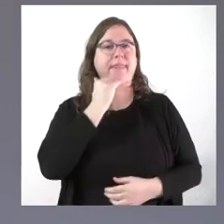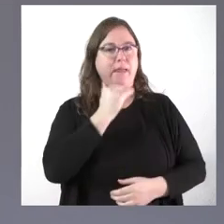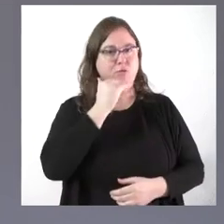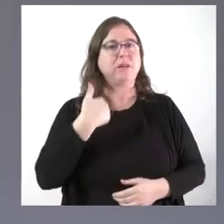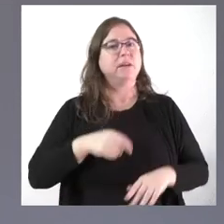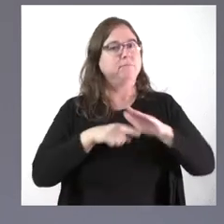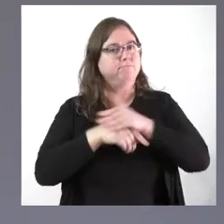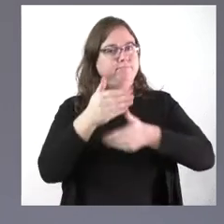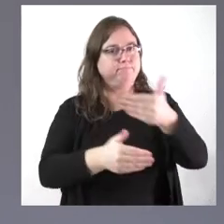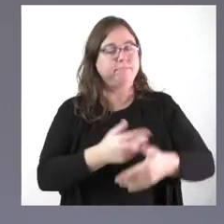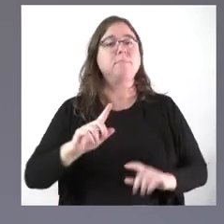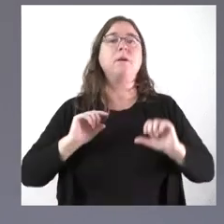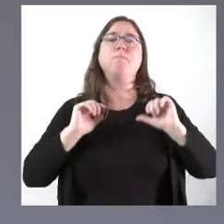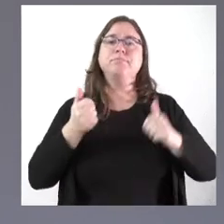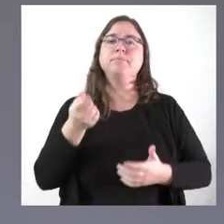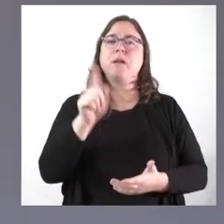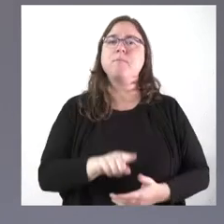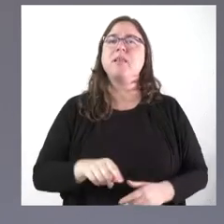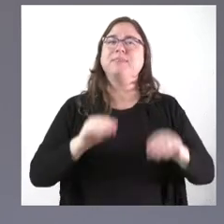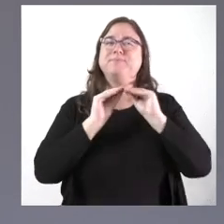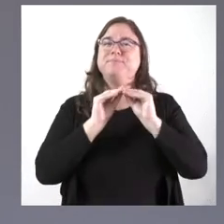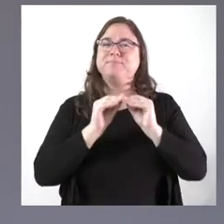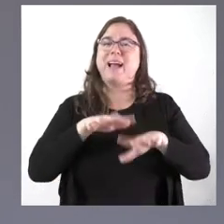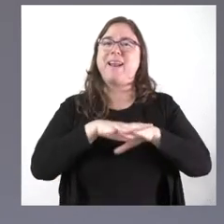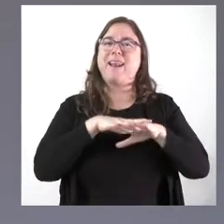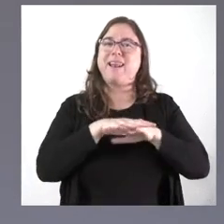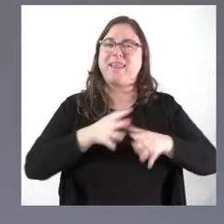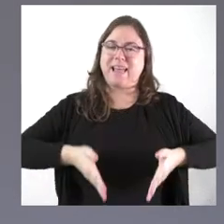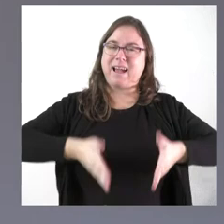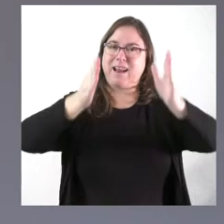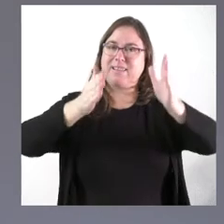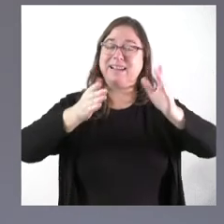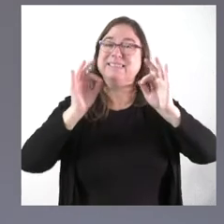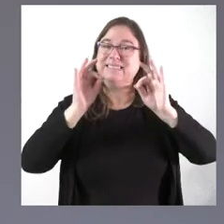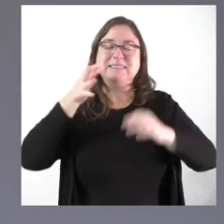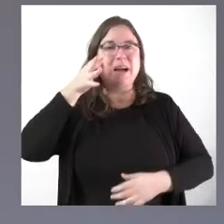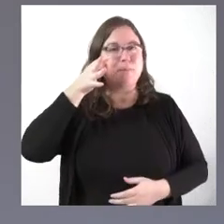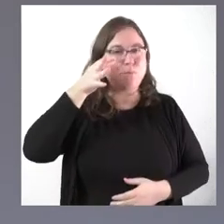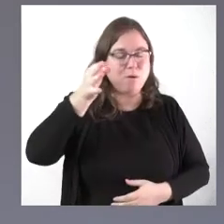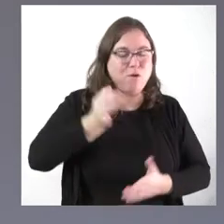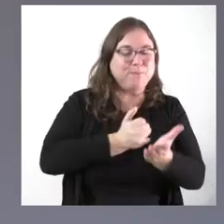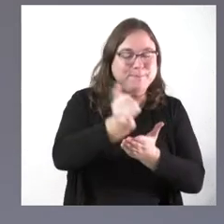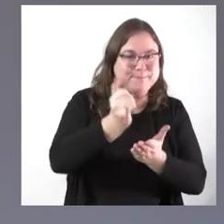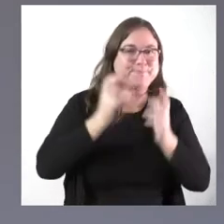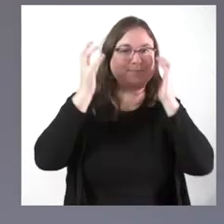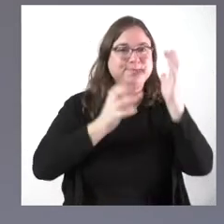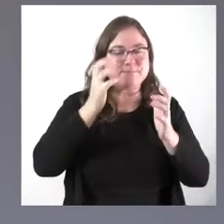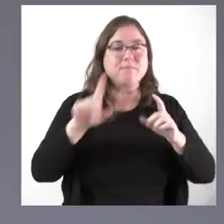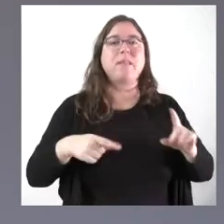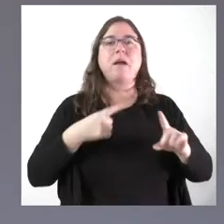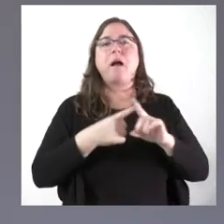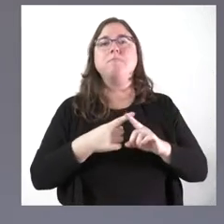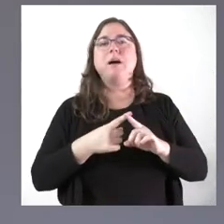ha puesto en marcha la reparación de afecciones de la red diaria de ámbito Agrario y ganadero y en materia de producción agrícola